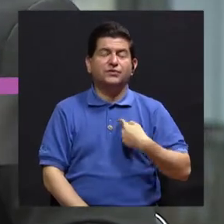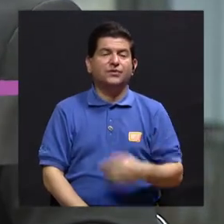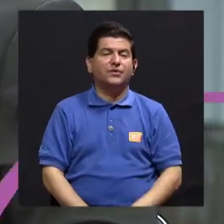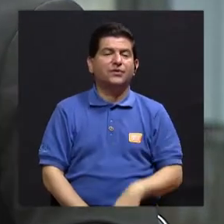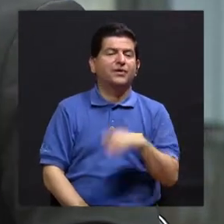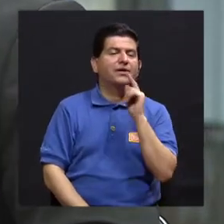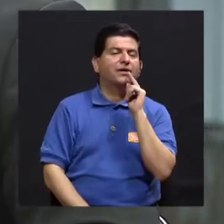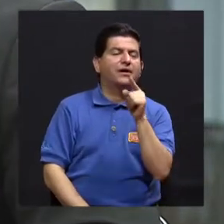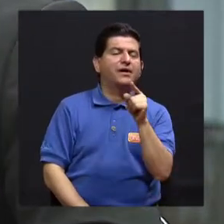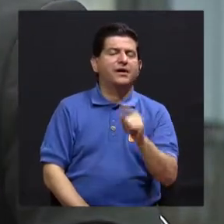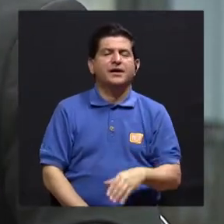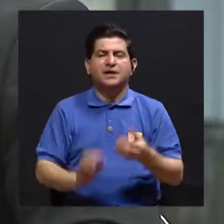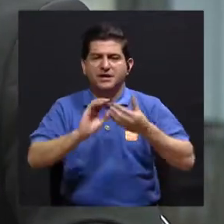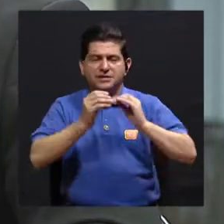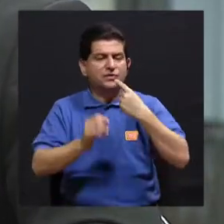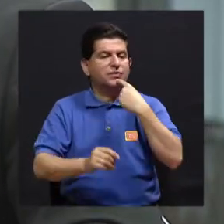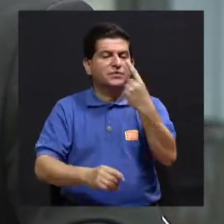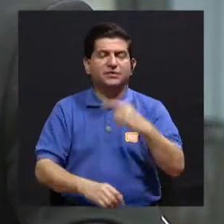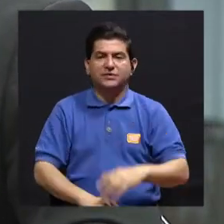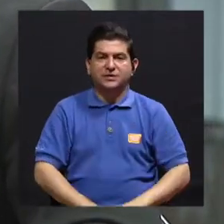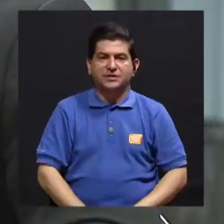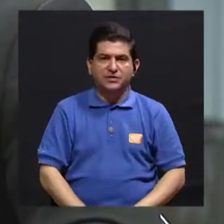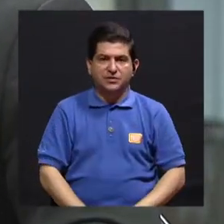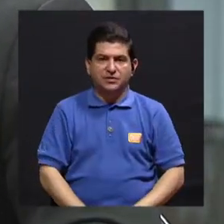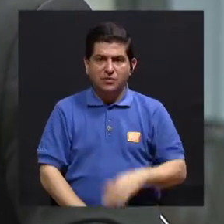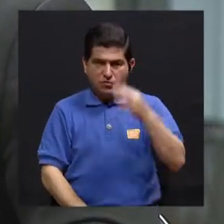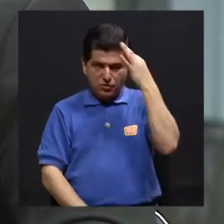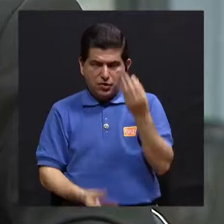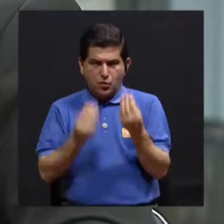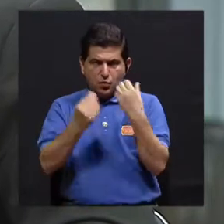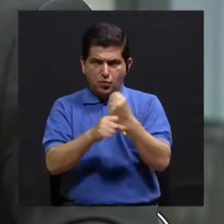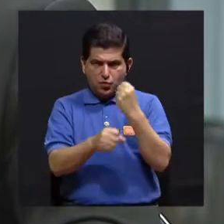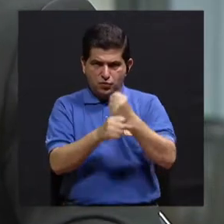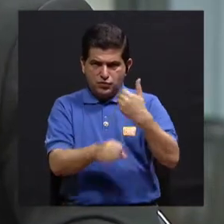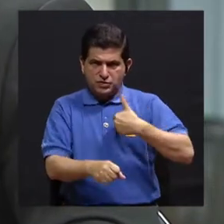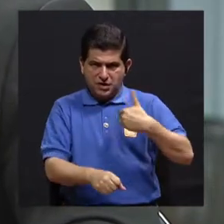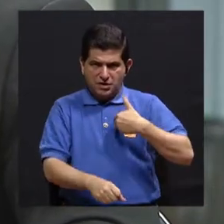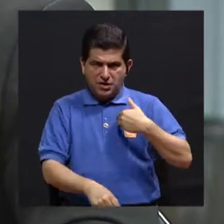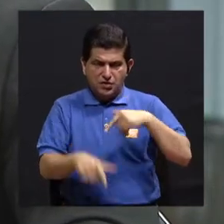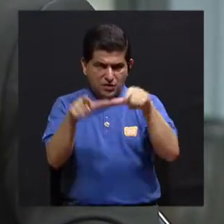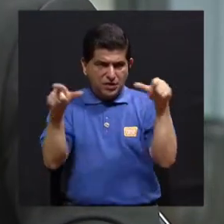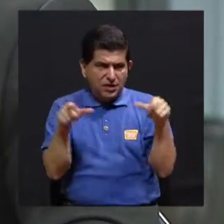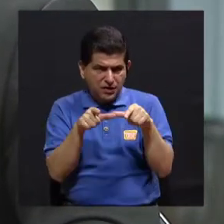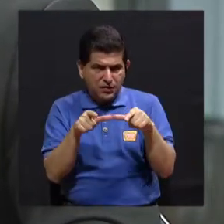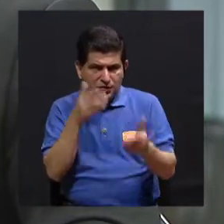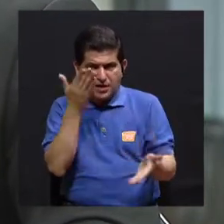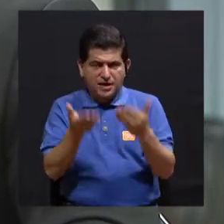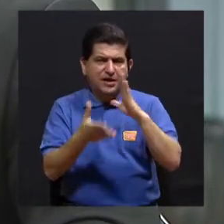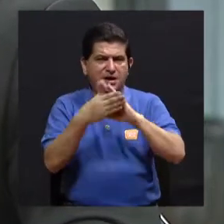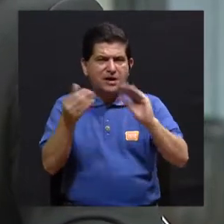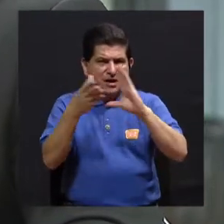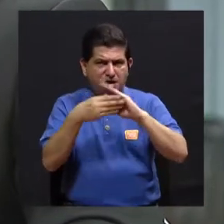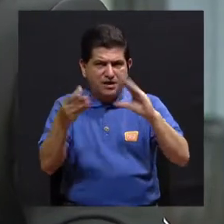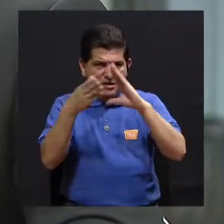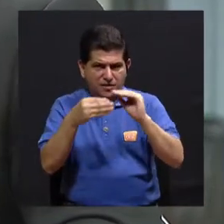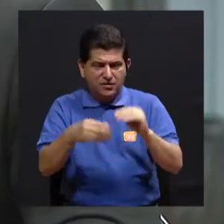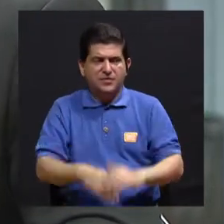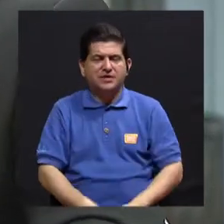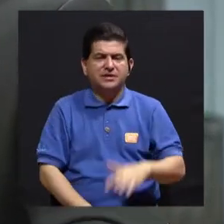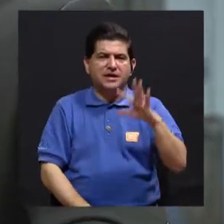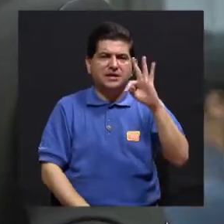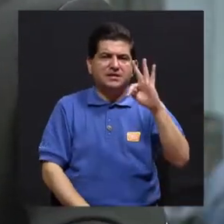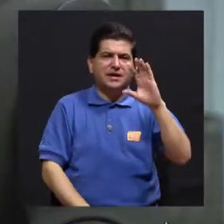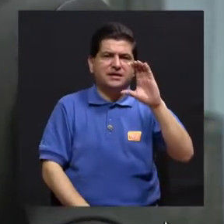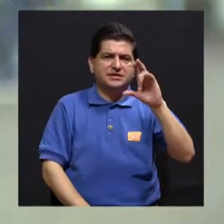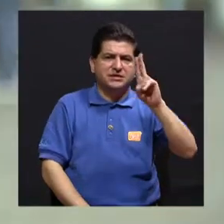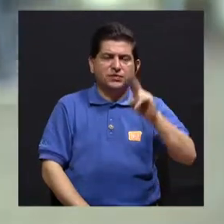mente siempre esa cifra que usted da. Entonces me imagino que hay mucho trabajo por hacer allá. Claro. Entonces tal vez si nos comenta un poquito sobre